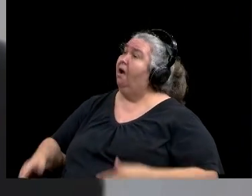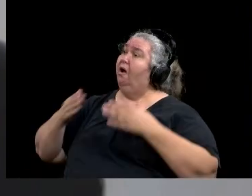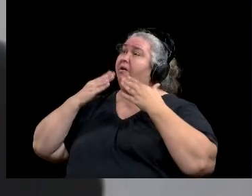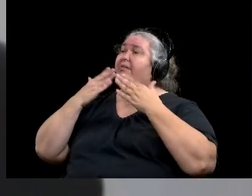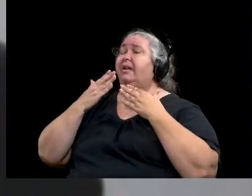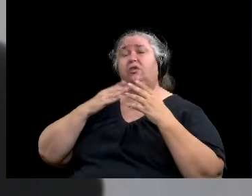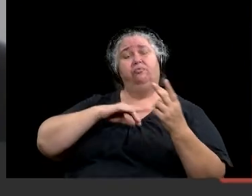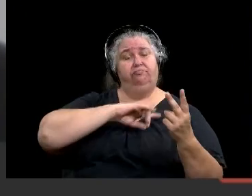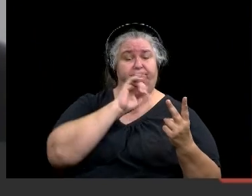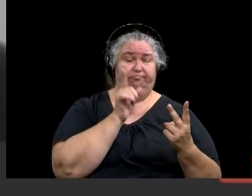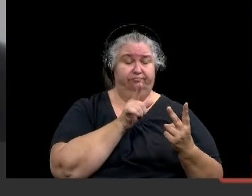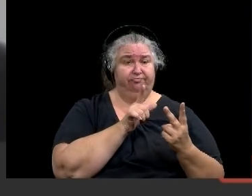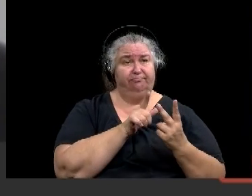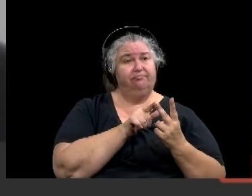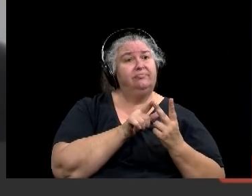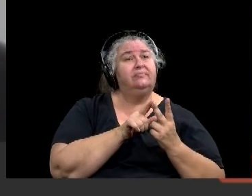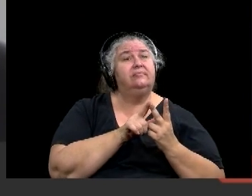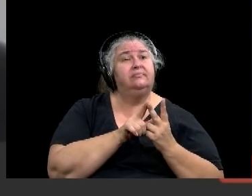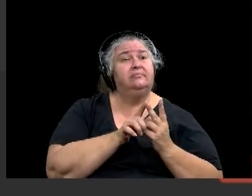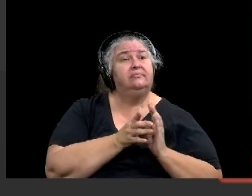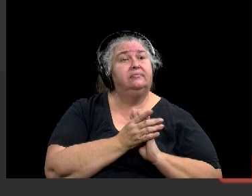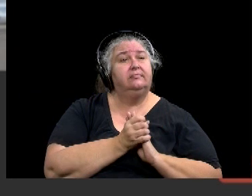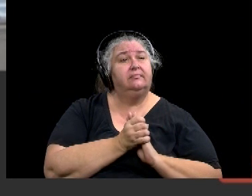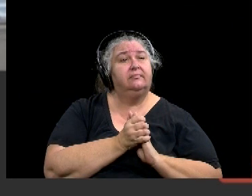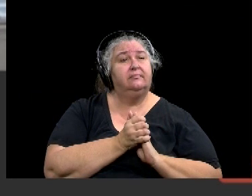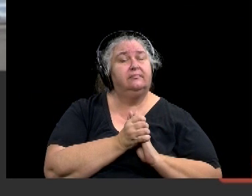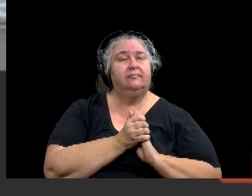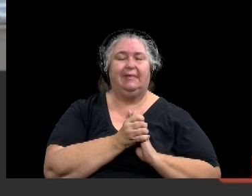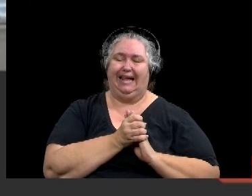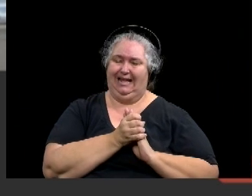vayan a otra pregunta por el estilo